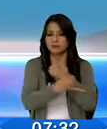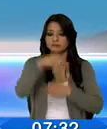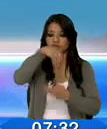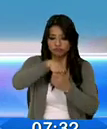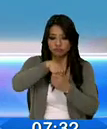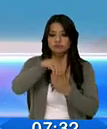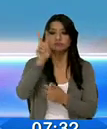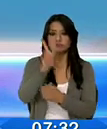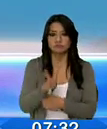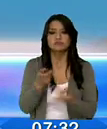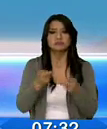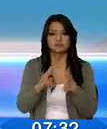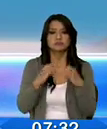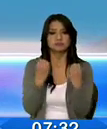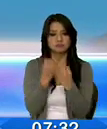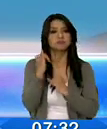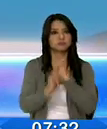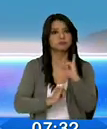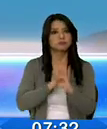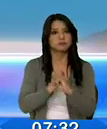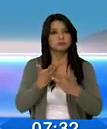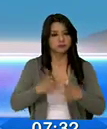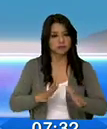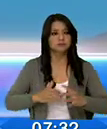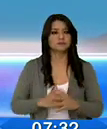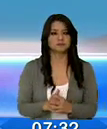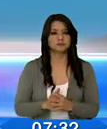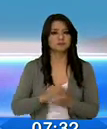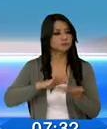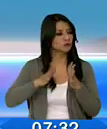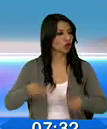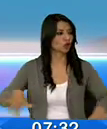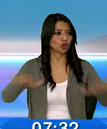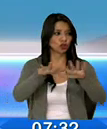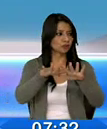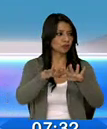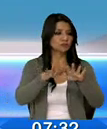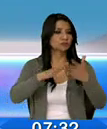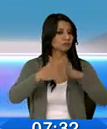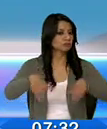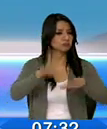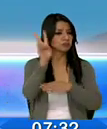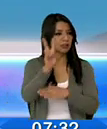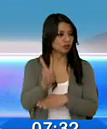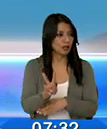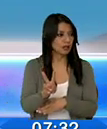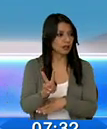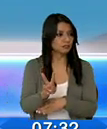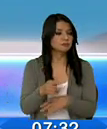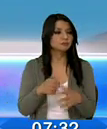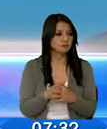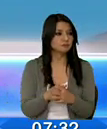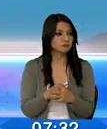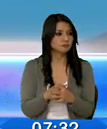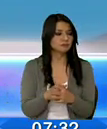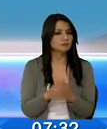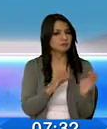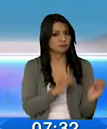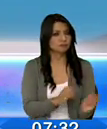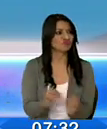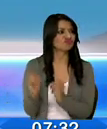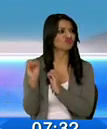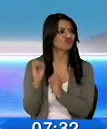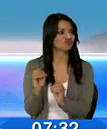Venezuela, sino en organismos internacionales. La comunidad venezolana, la diáspora venezolana, nos estamos